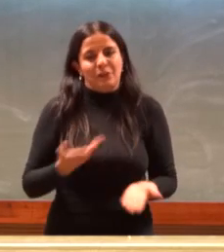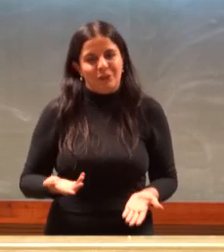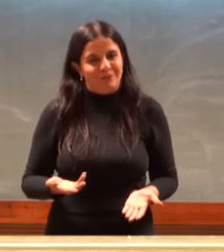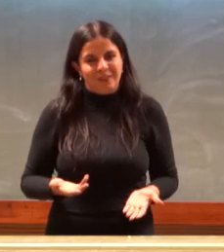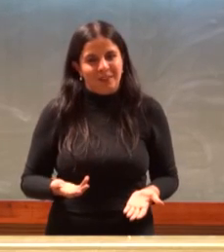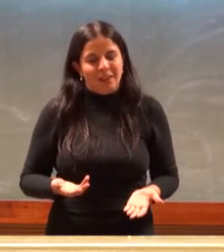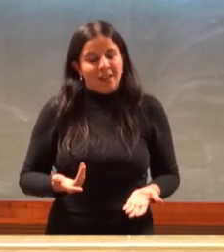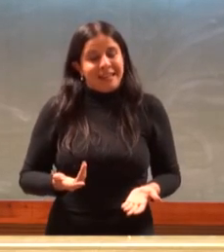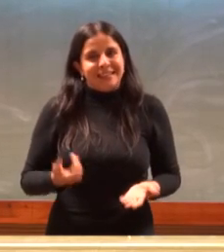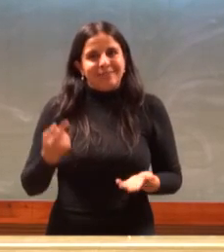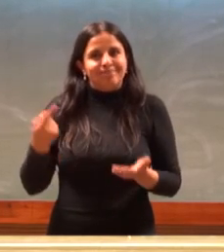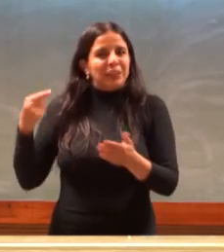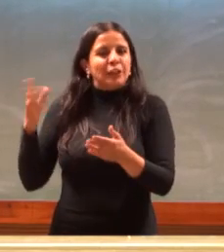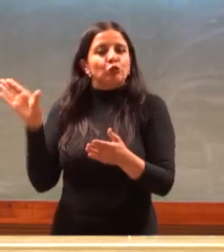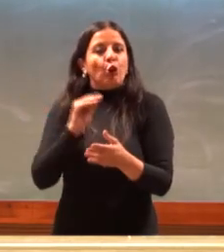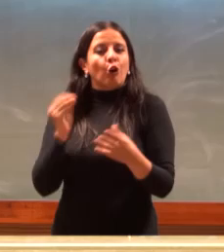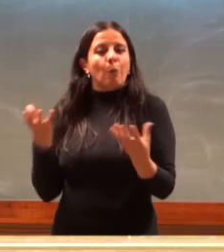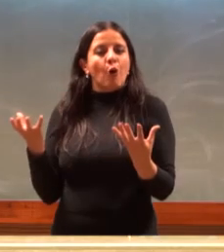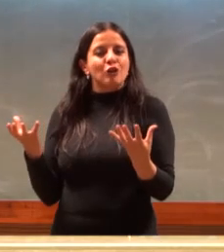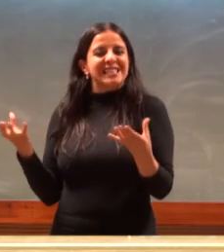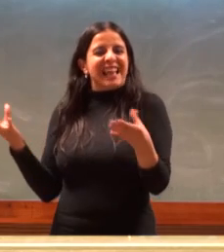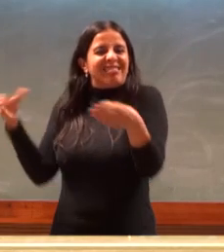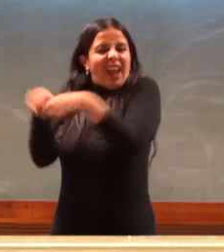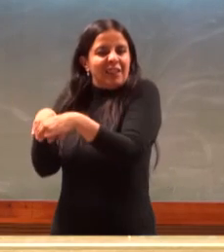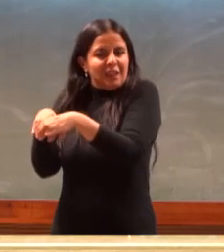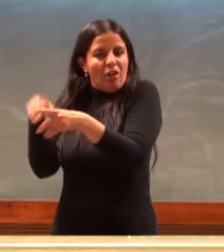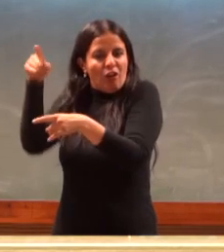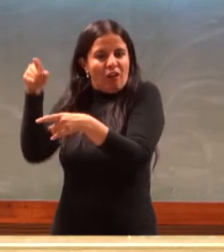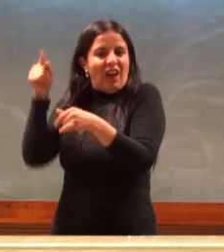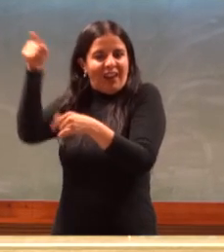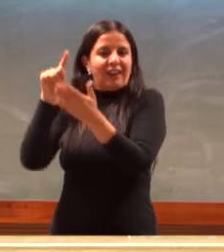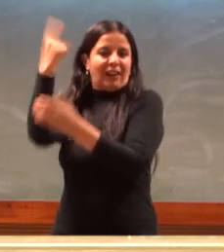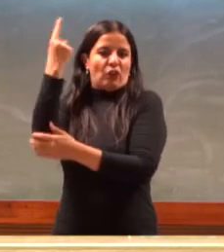el rectorado a partir de del diseño de este